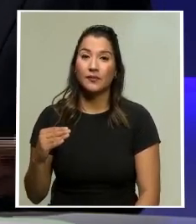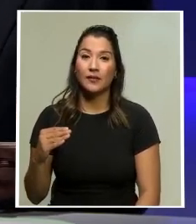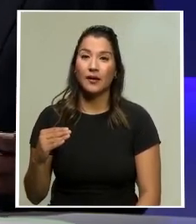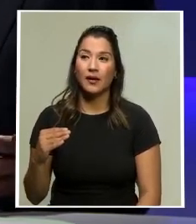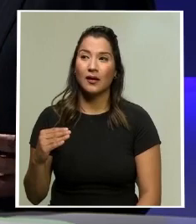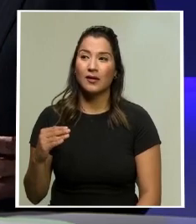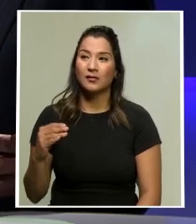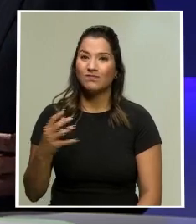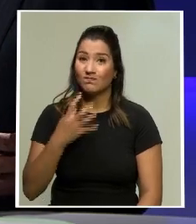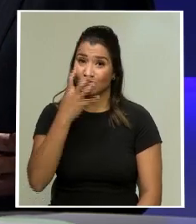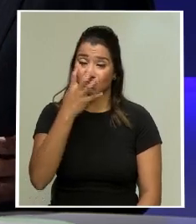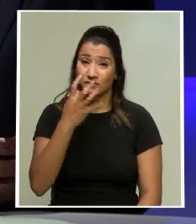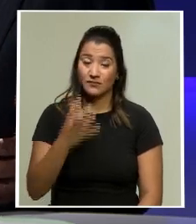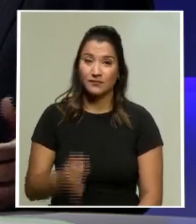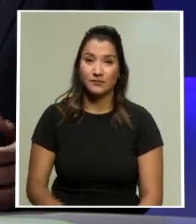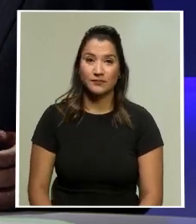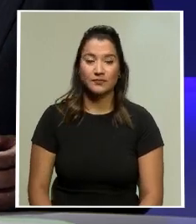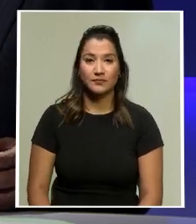disgusta.